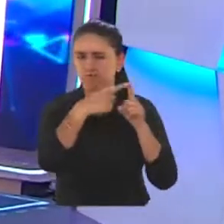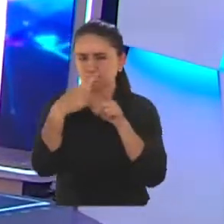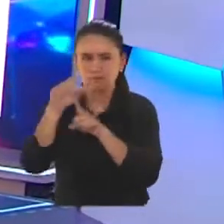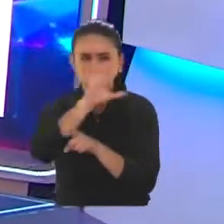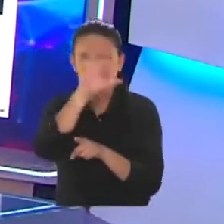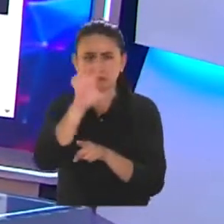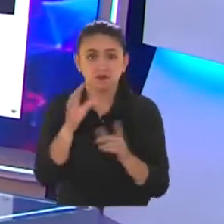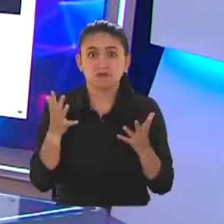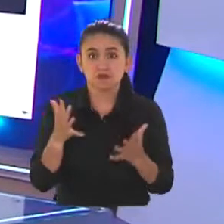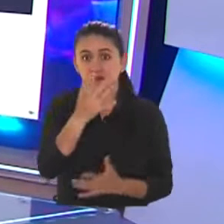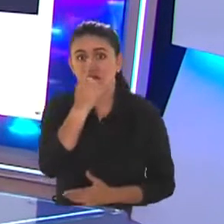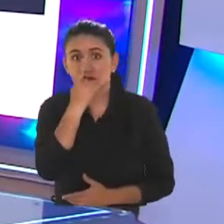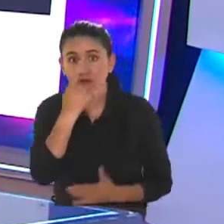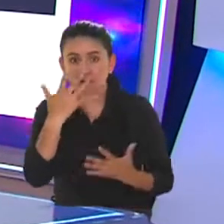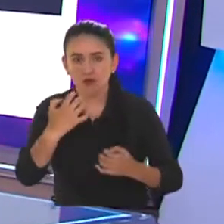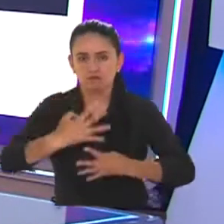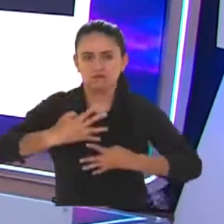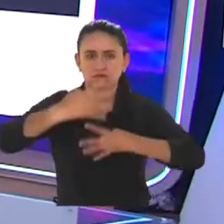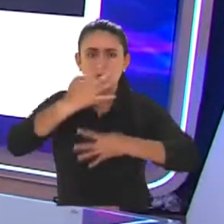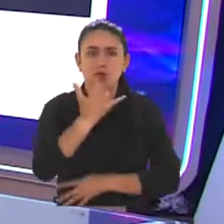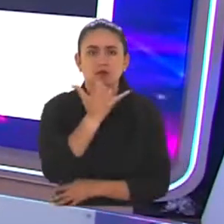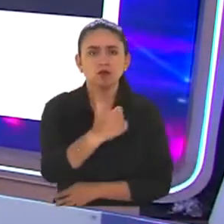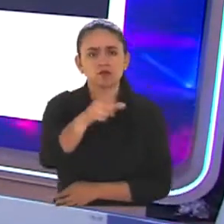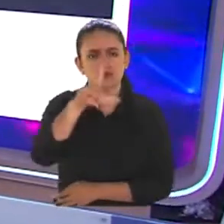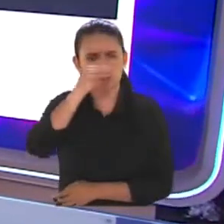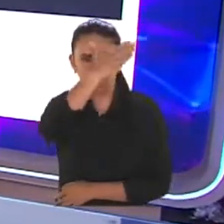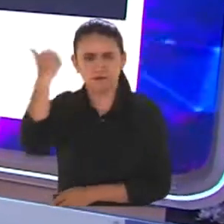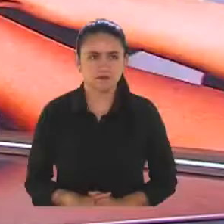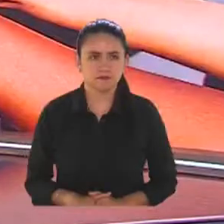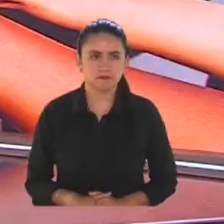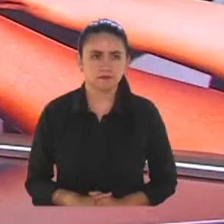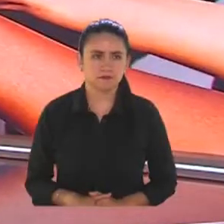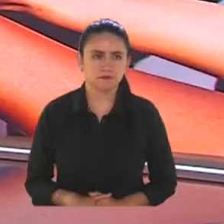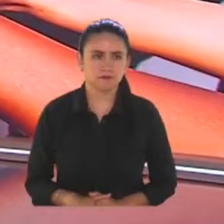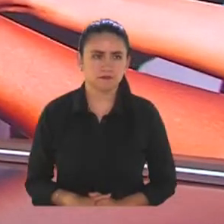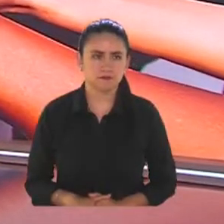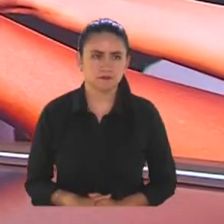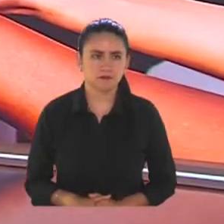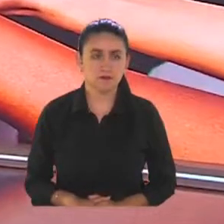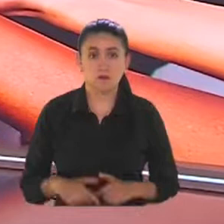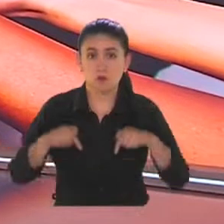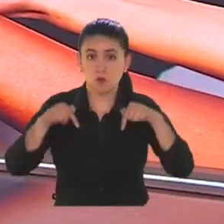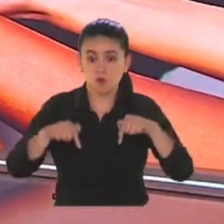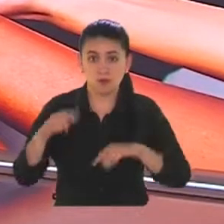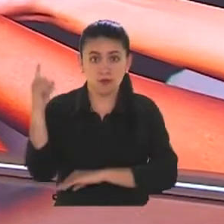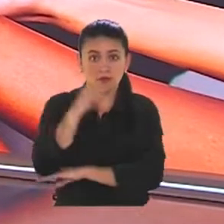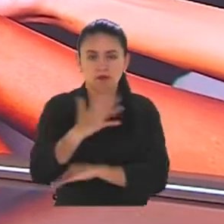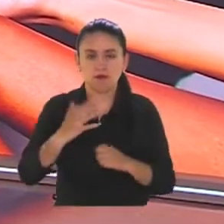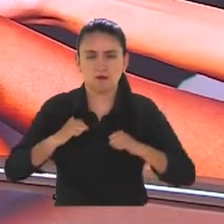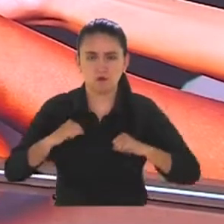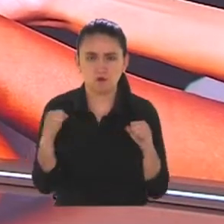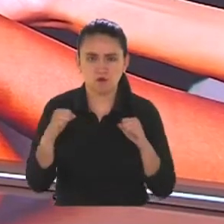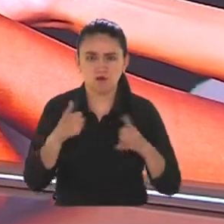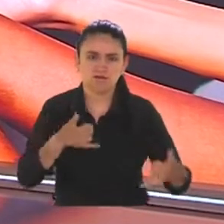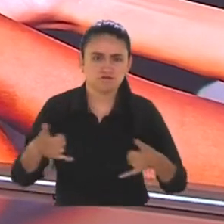ya está disponible, y No Olvidarás Mi Nombre desde este 26 de octubre. Y hoy en Bogotá se realiza la Ruta Fucsia,